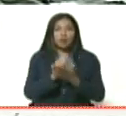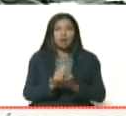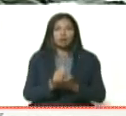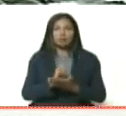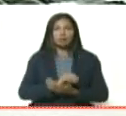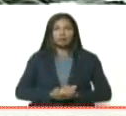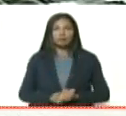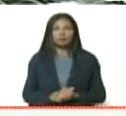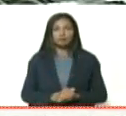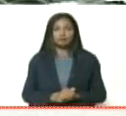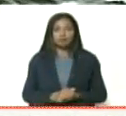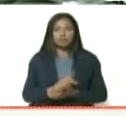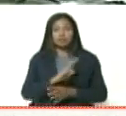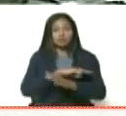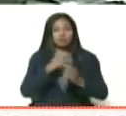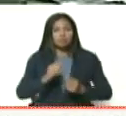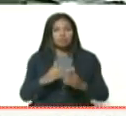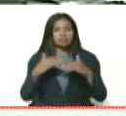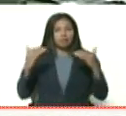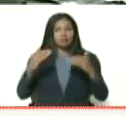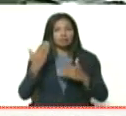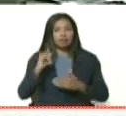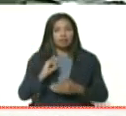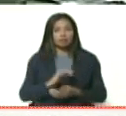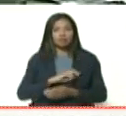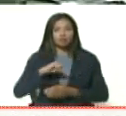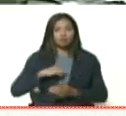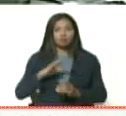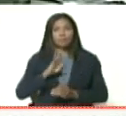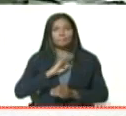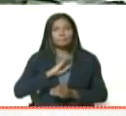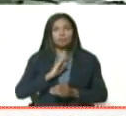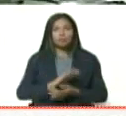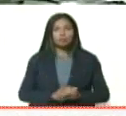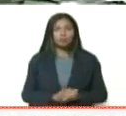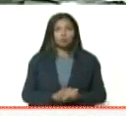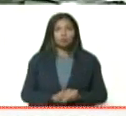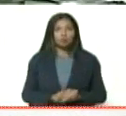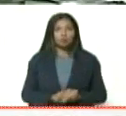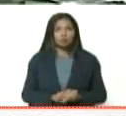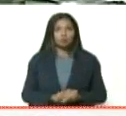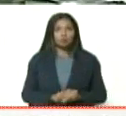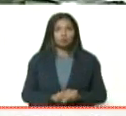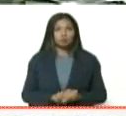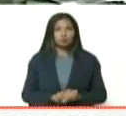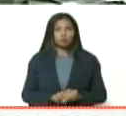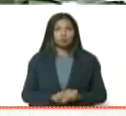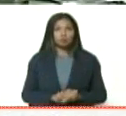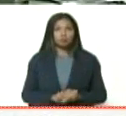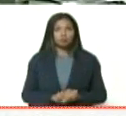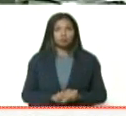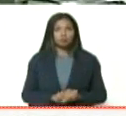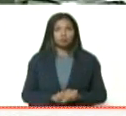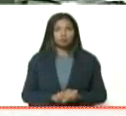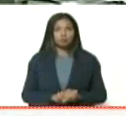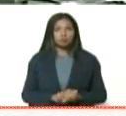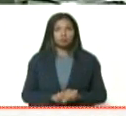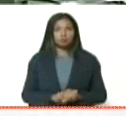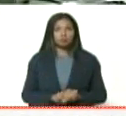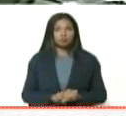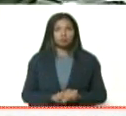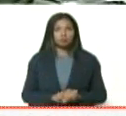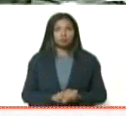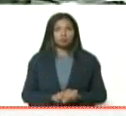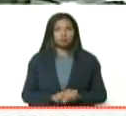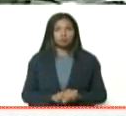jefe. Es una fortaleza muy grande que tenemos. De allí, bueno, la importancia que, siguiendo su lineamiento, nosotros vamos a